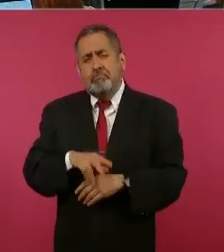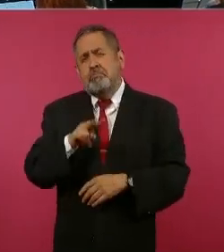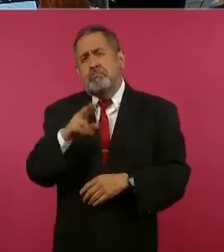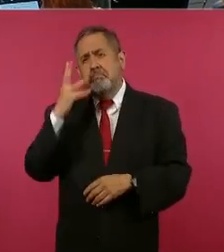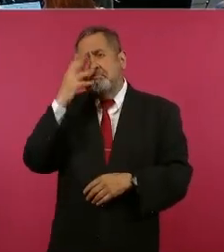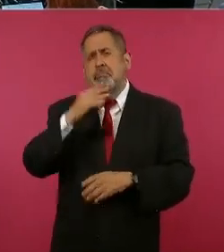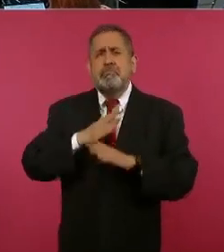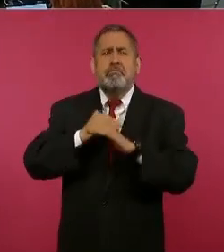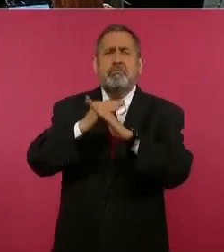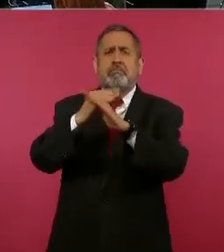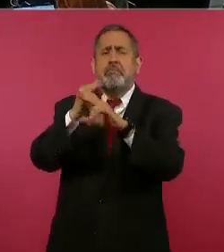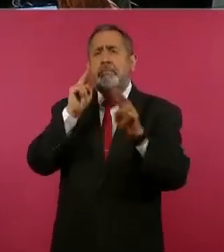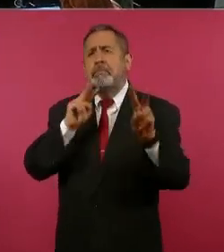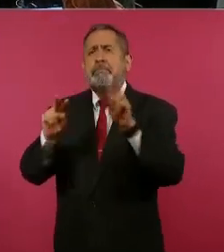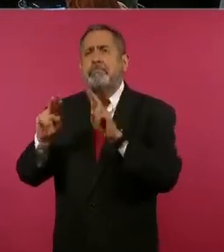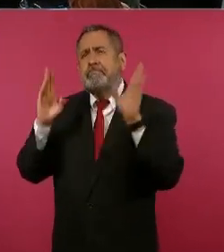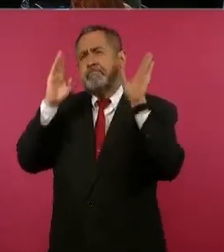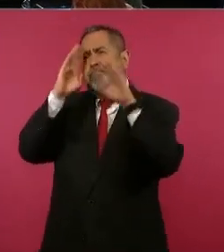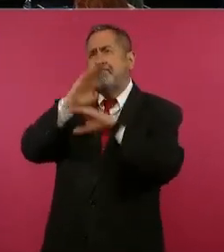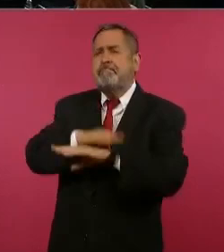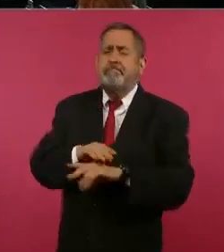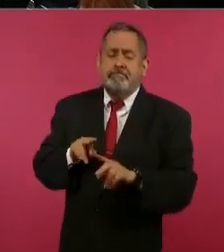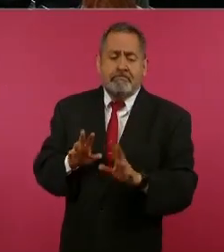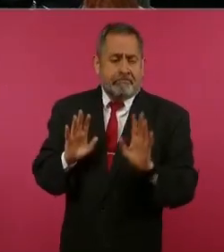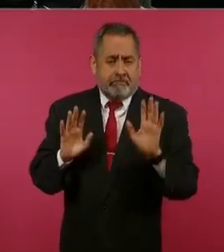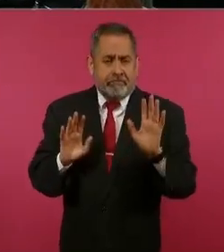apreciar los pájaros,